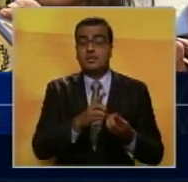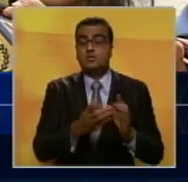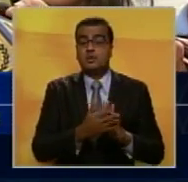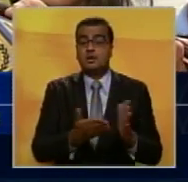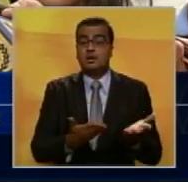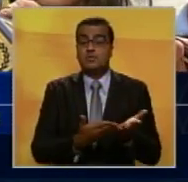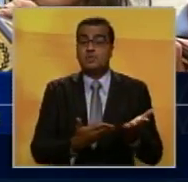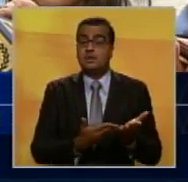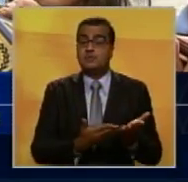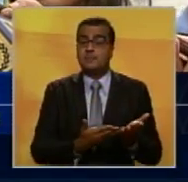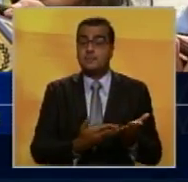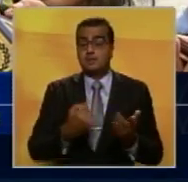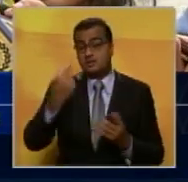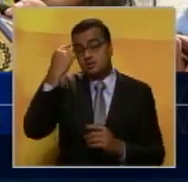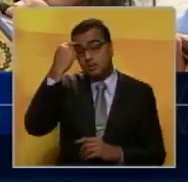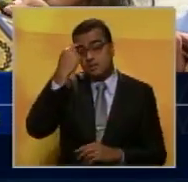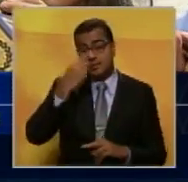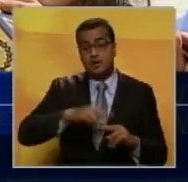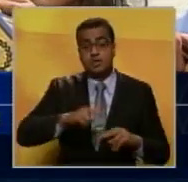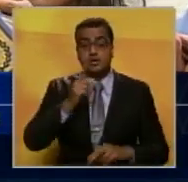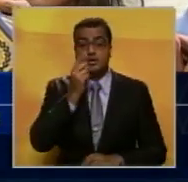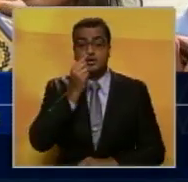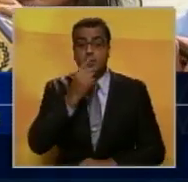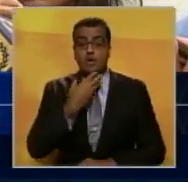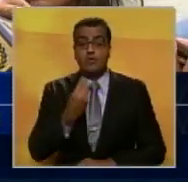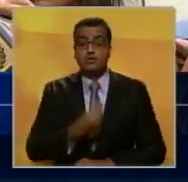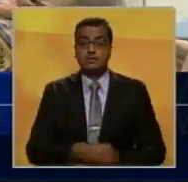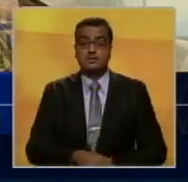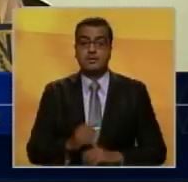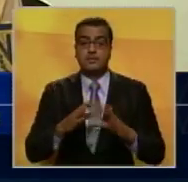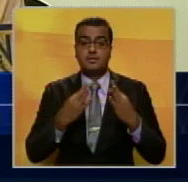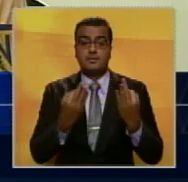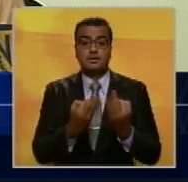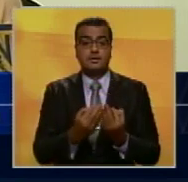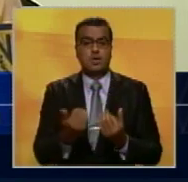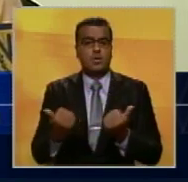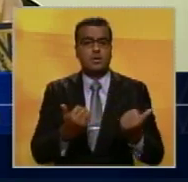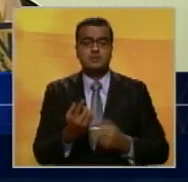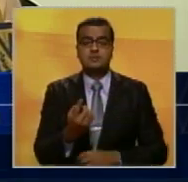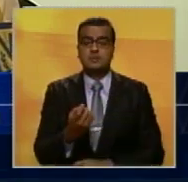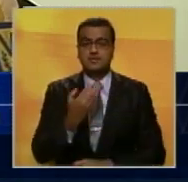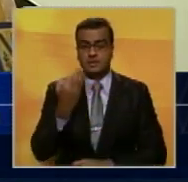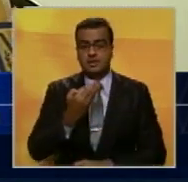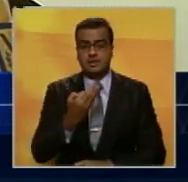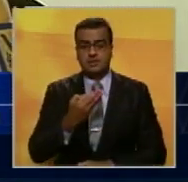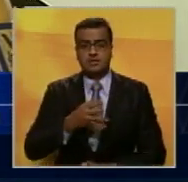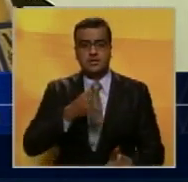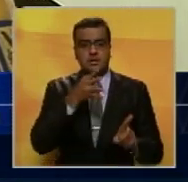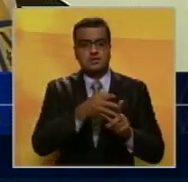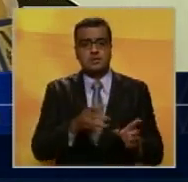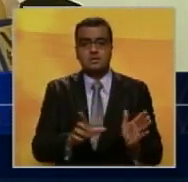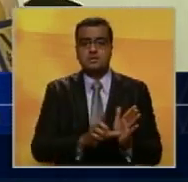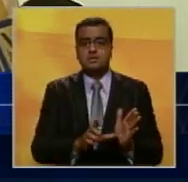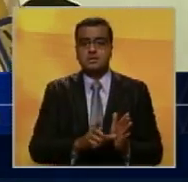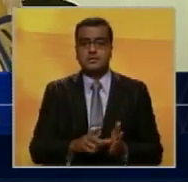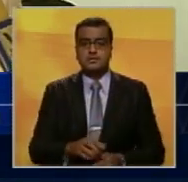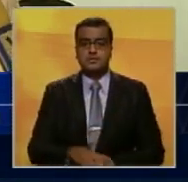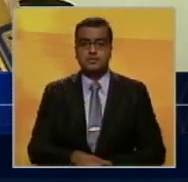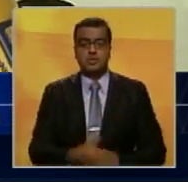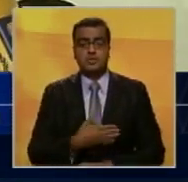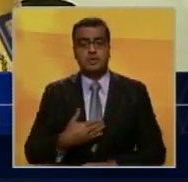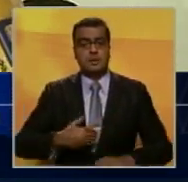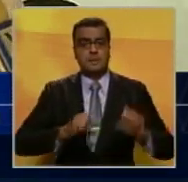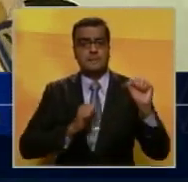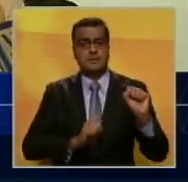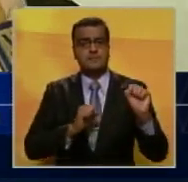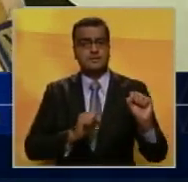escuela, afectan psicológicamente a los muchachos, a la familia. ¿Cuál es la necesidad verdadera de atacar un liceo? Si ellos quieren